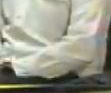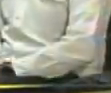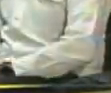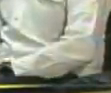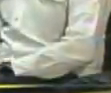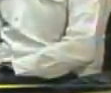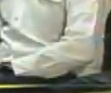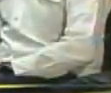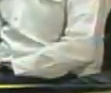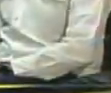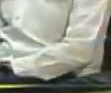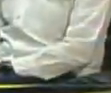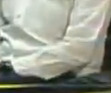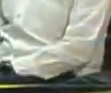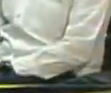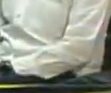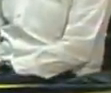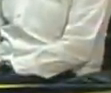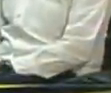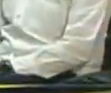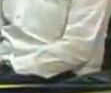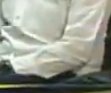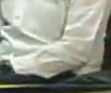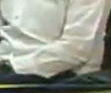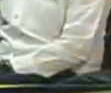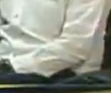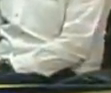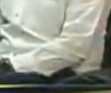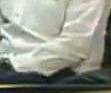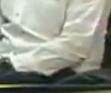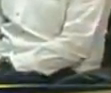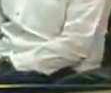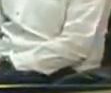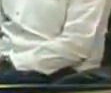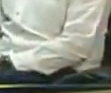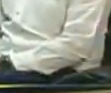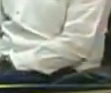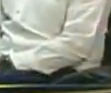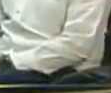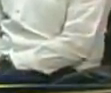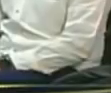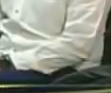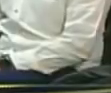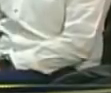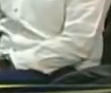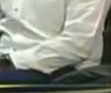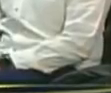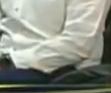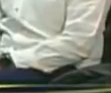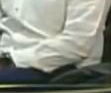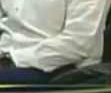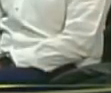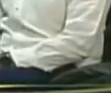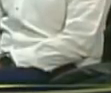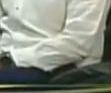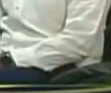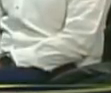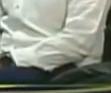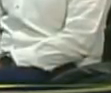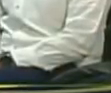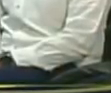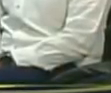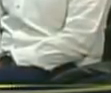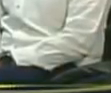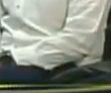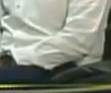Buenas noches. Saludo, presidente. Recibo un cordial saludo de parte de todo este equipo revolucionario que el día de hoy